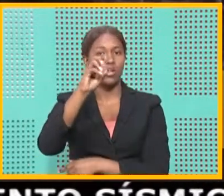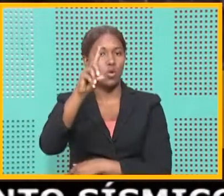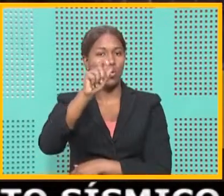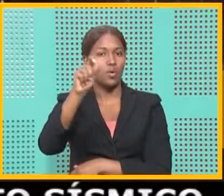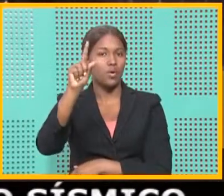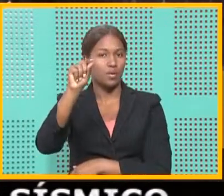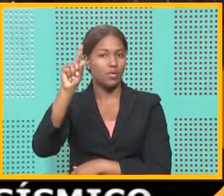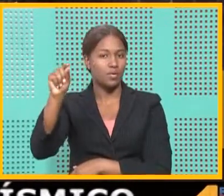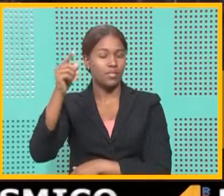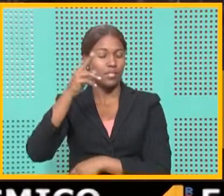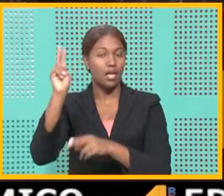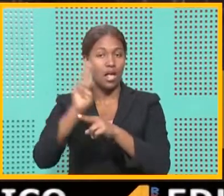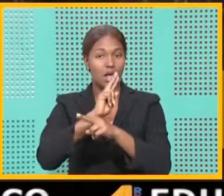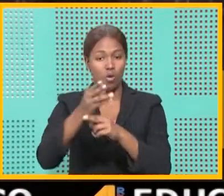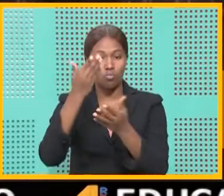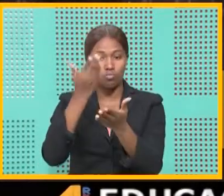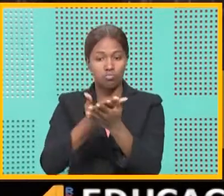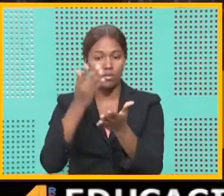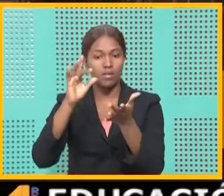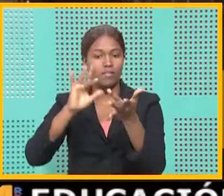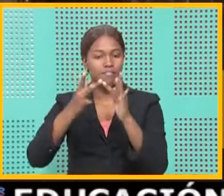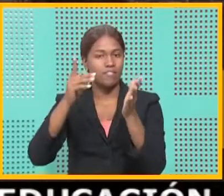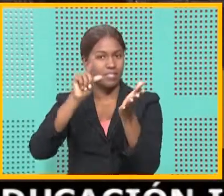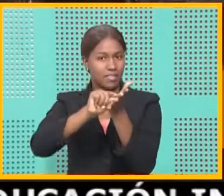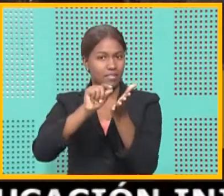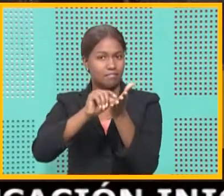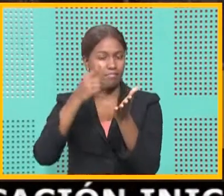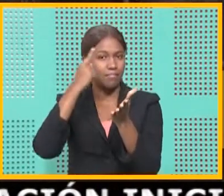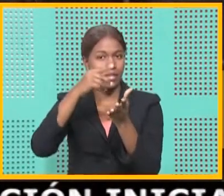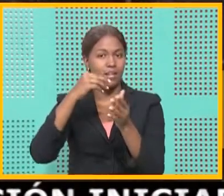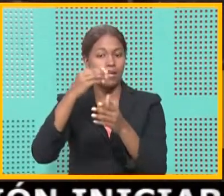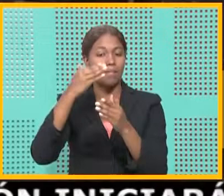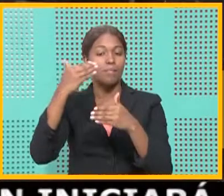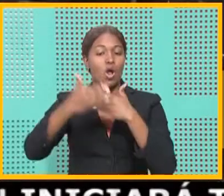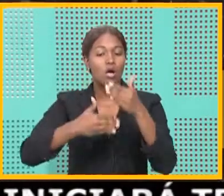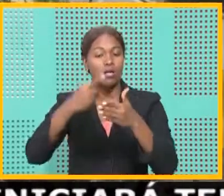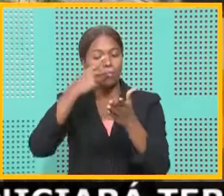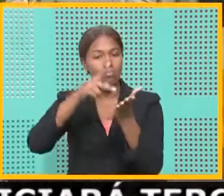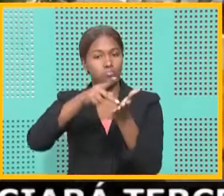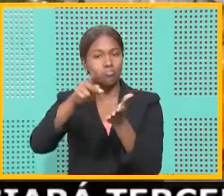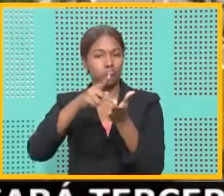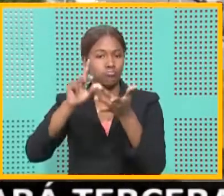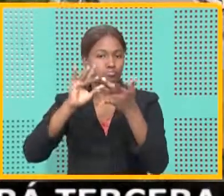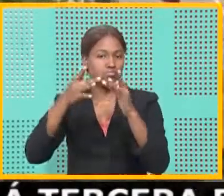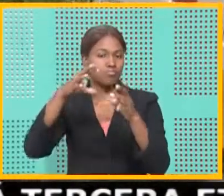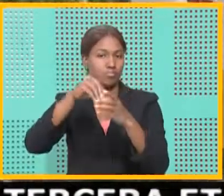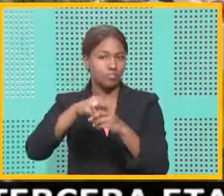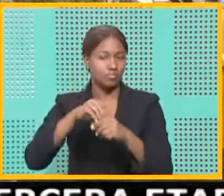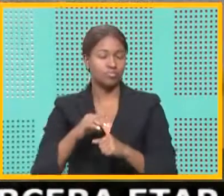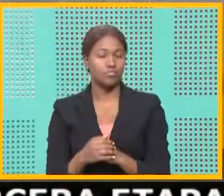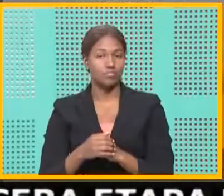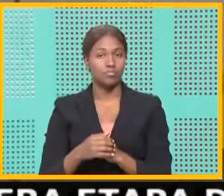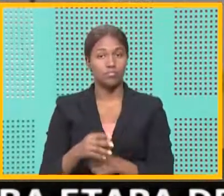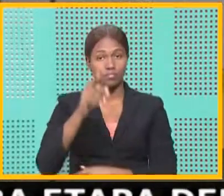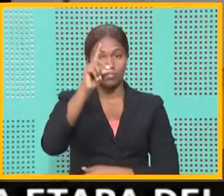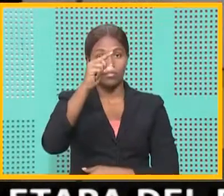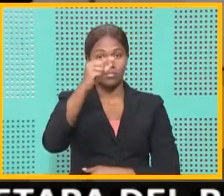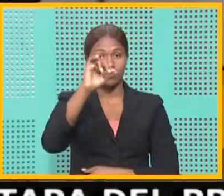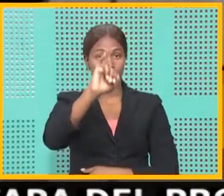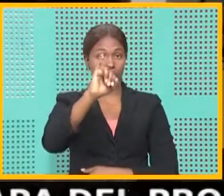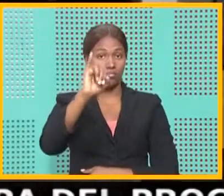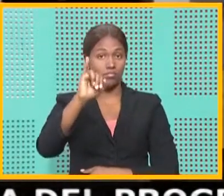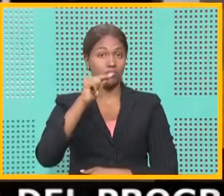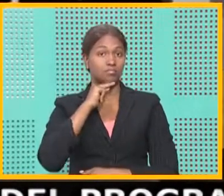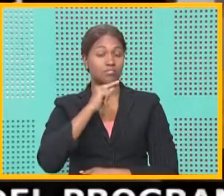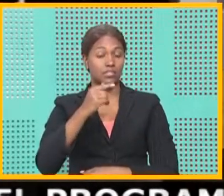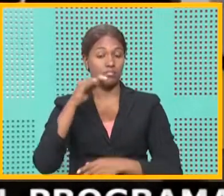la emisión y el uso de los comprobantes fiscales electrónicos para el proceso de facturación electrónica. La DGII informó que